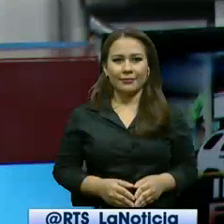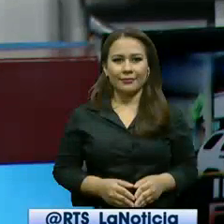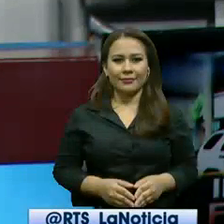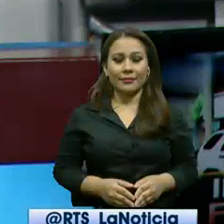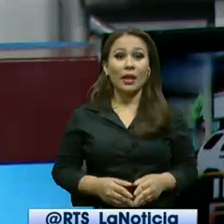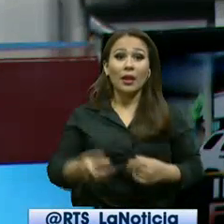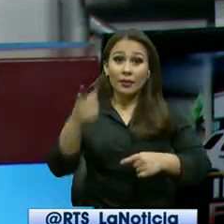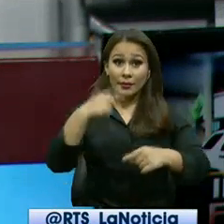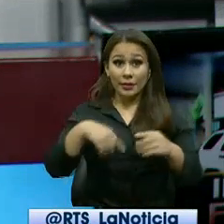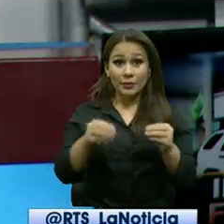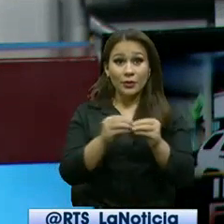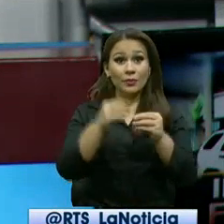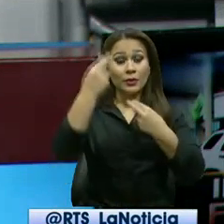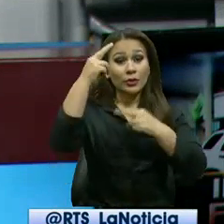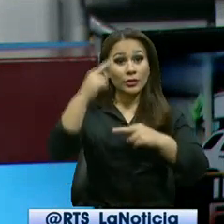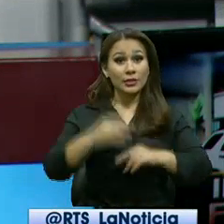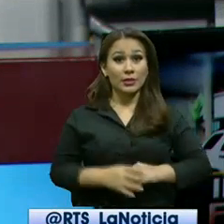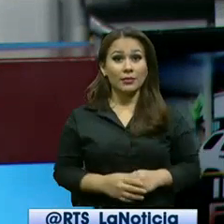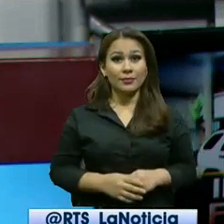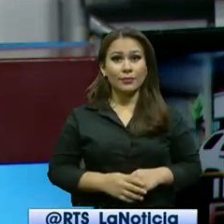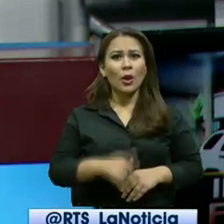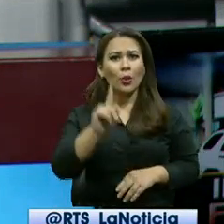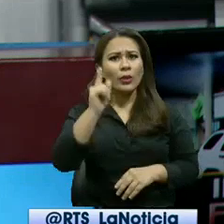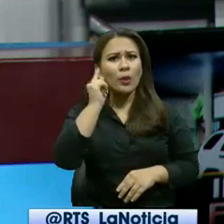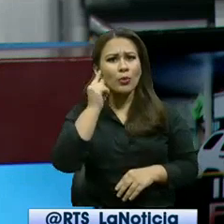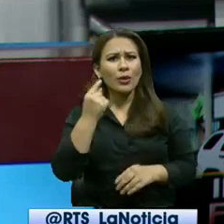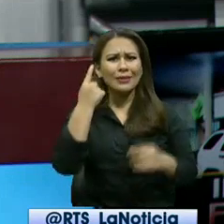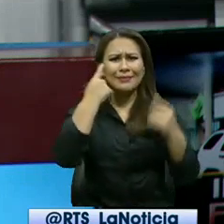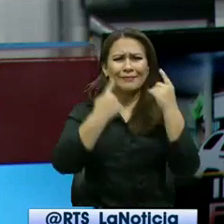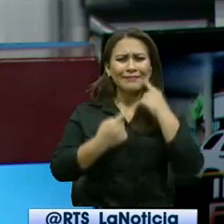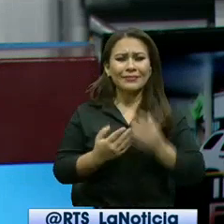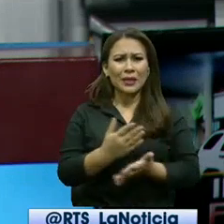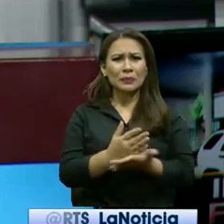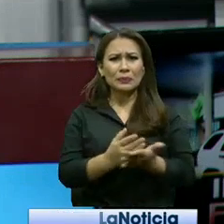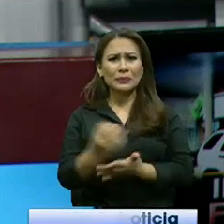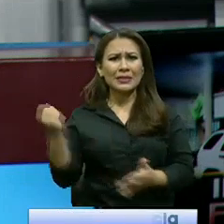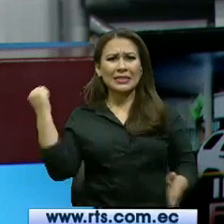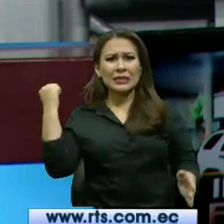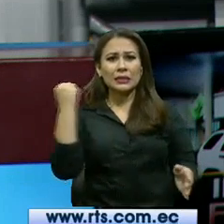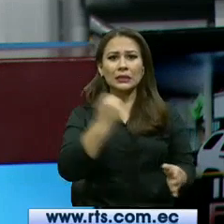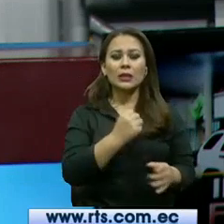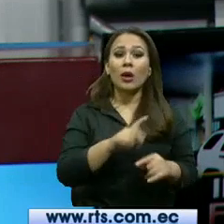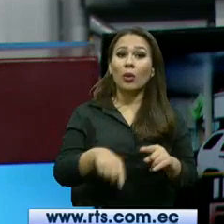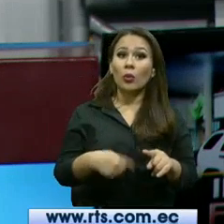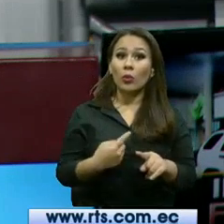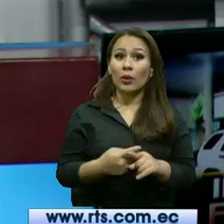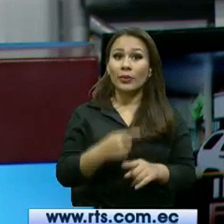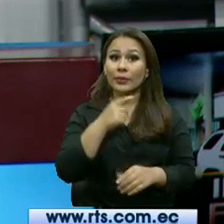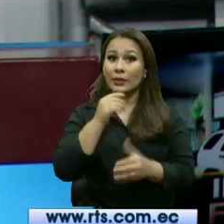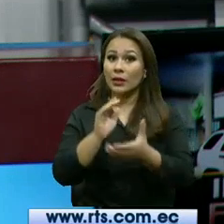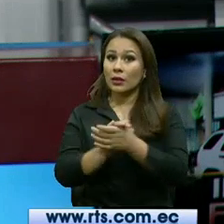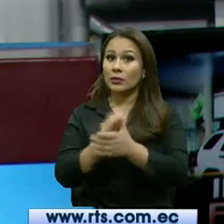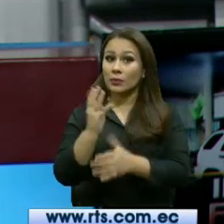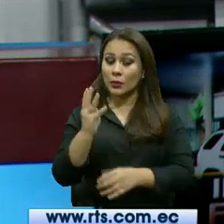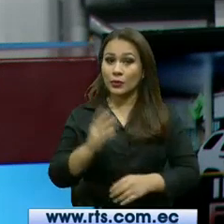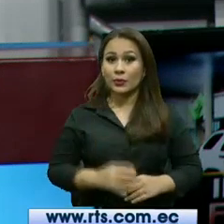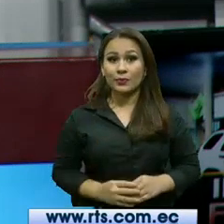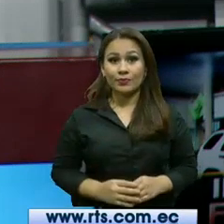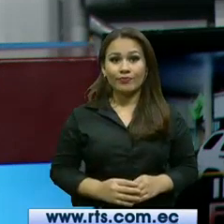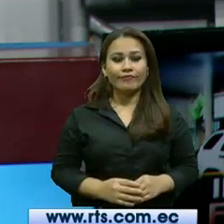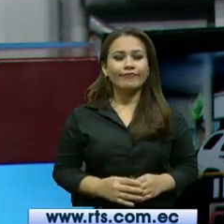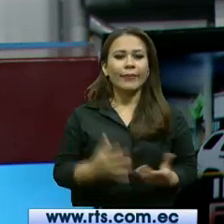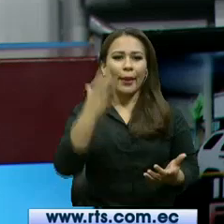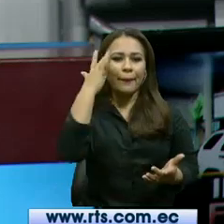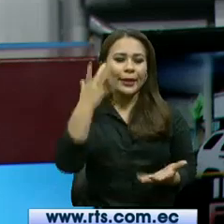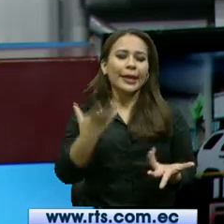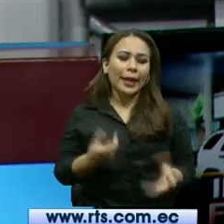De regreso con más información, una mujer fue agredida con arma blanca presuntamente por su conviviente en un aparente